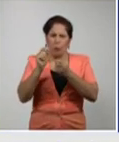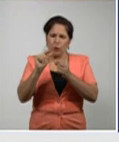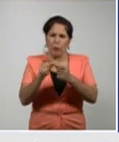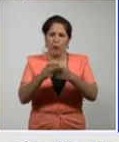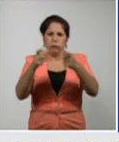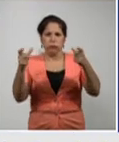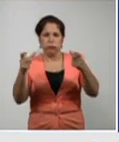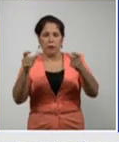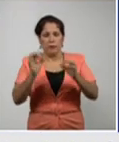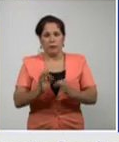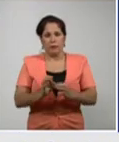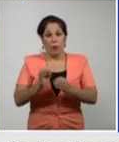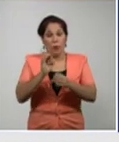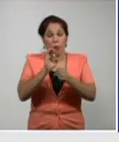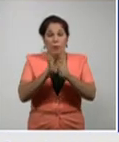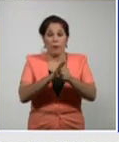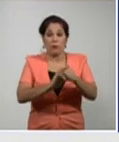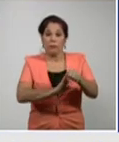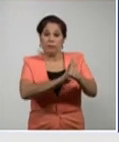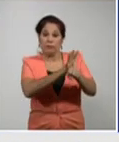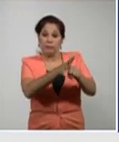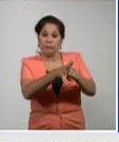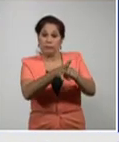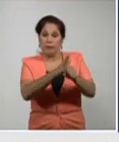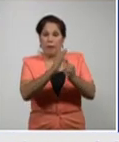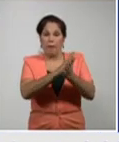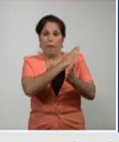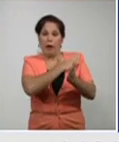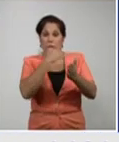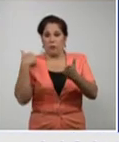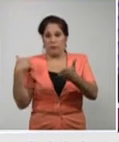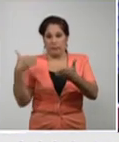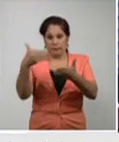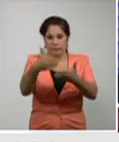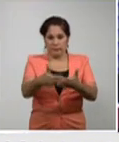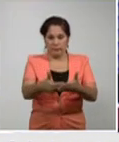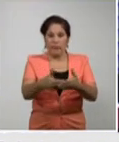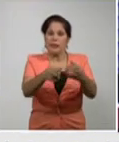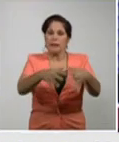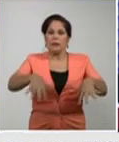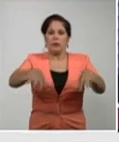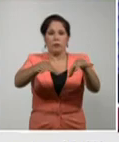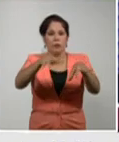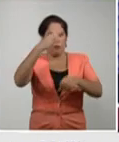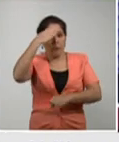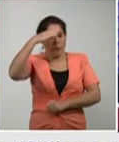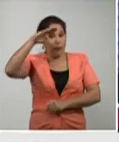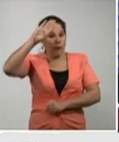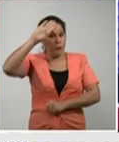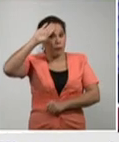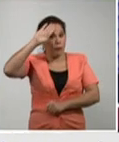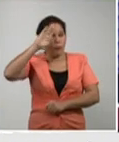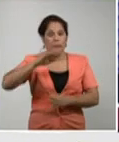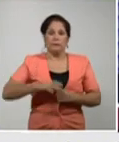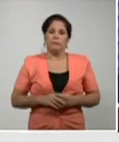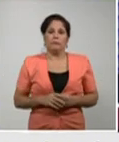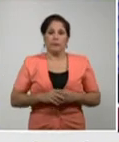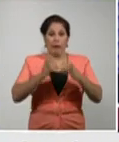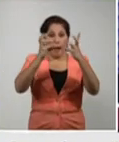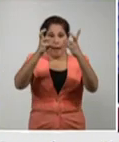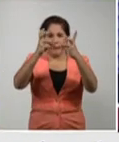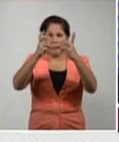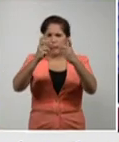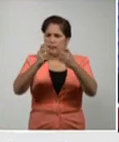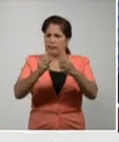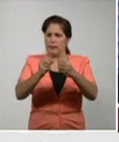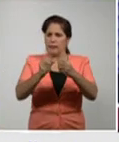durante toda la pandemia. Esta es la situación de Cuba. Creo que las cifras